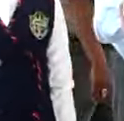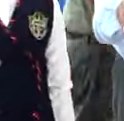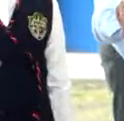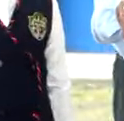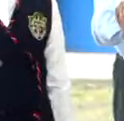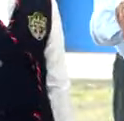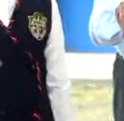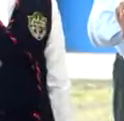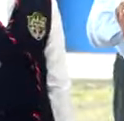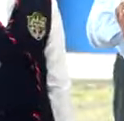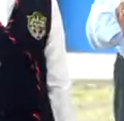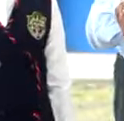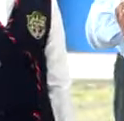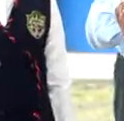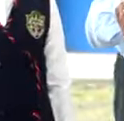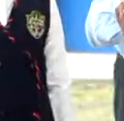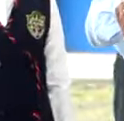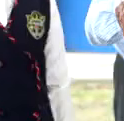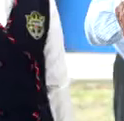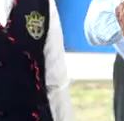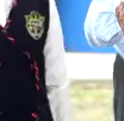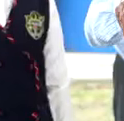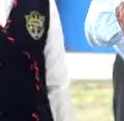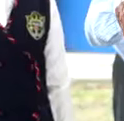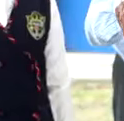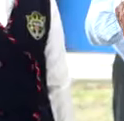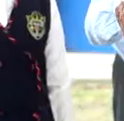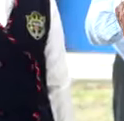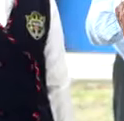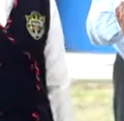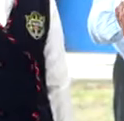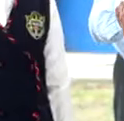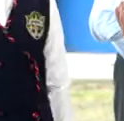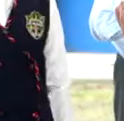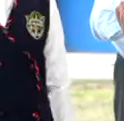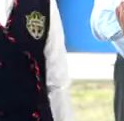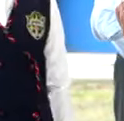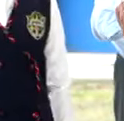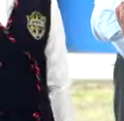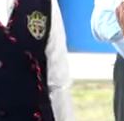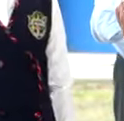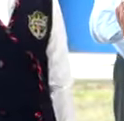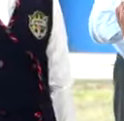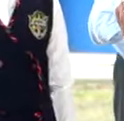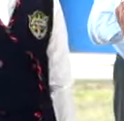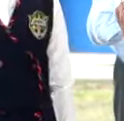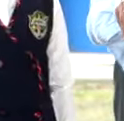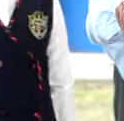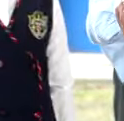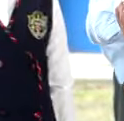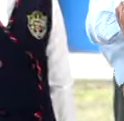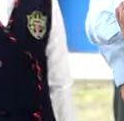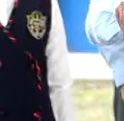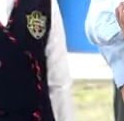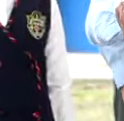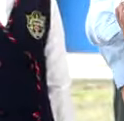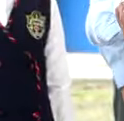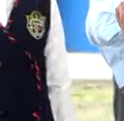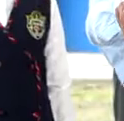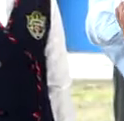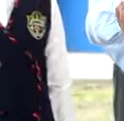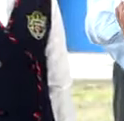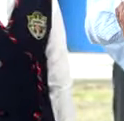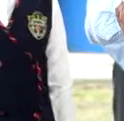escolar, maestros, padres de familia, alumnos y autoridades que están con nosotros educativas, nos damos